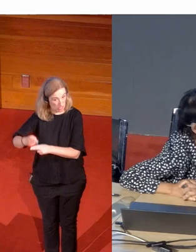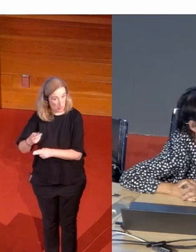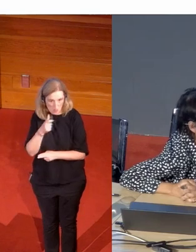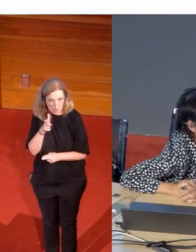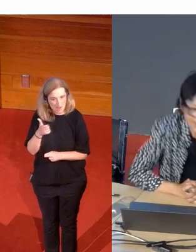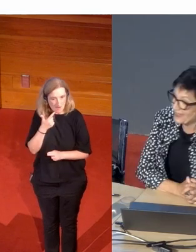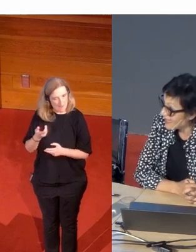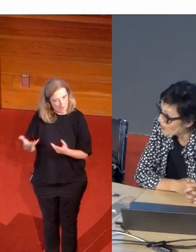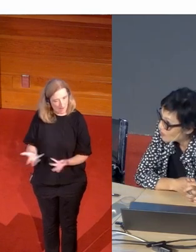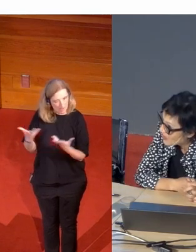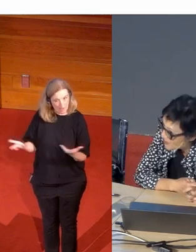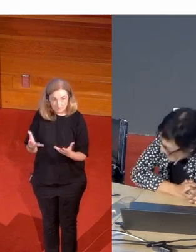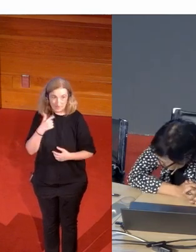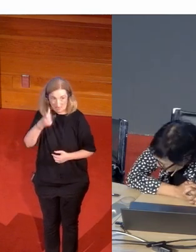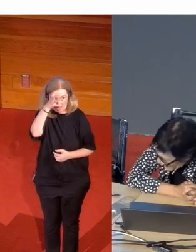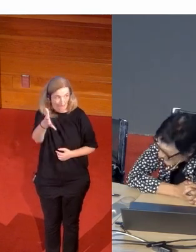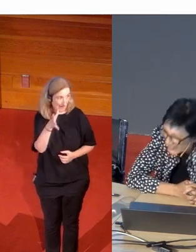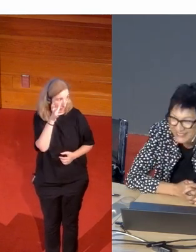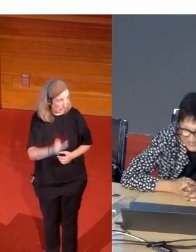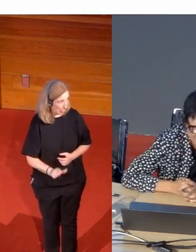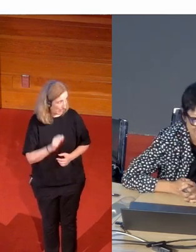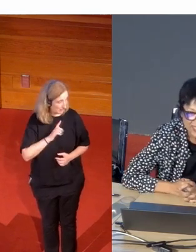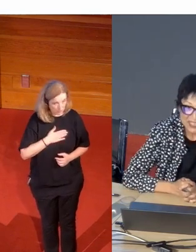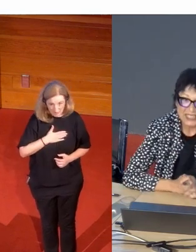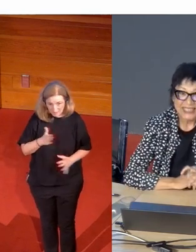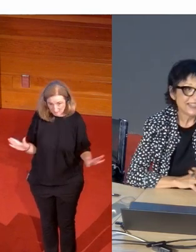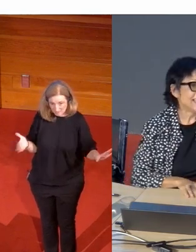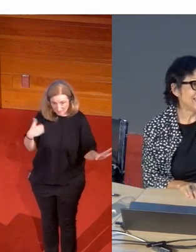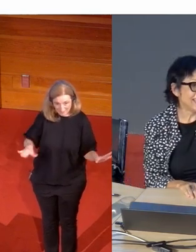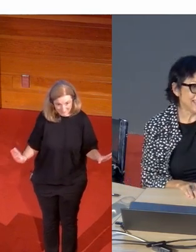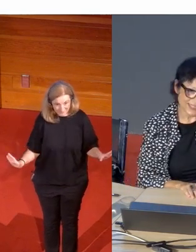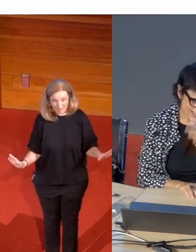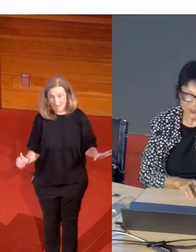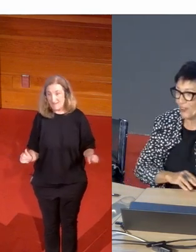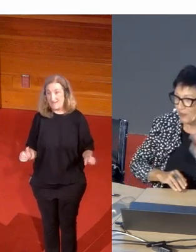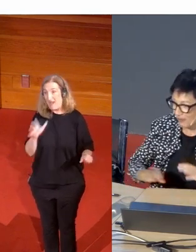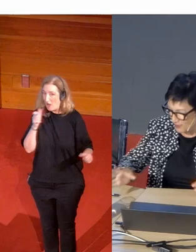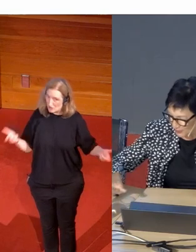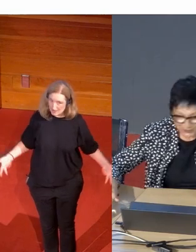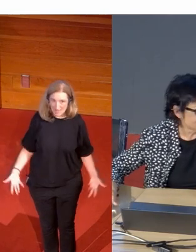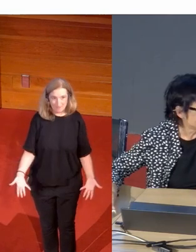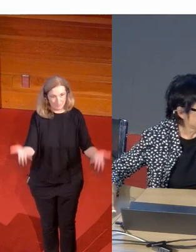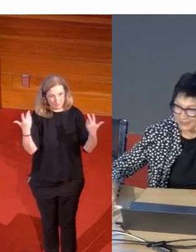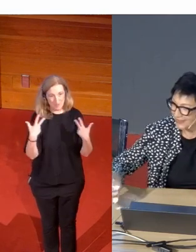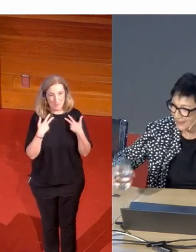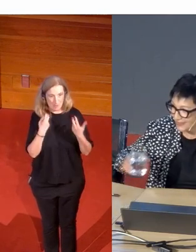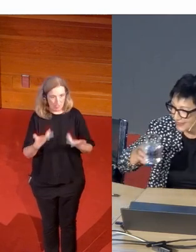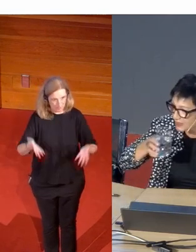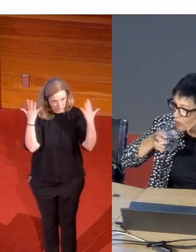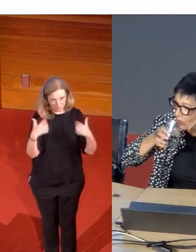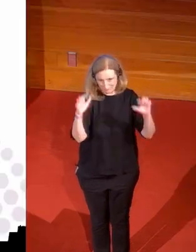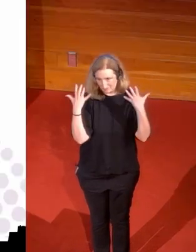ahora que ya estáis hartos de escucharme eh Ya os dejo la palabra a vosotros